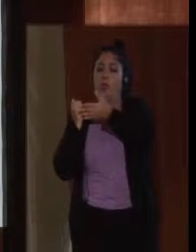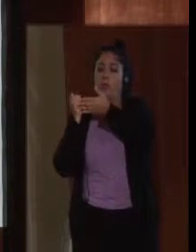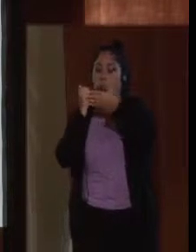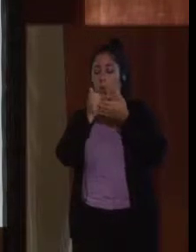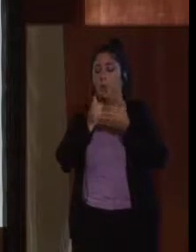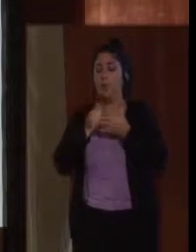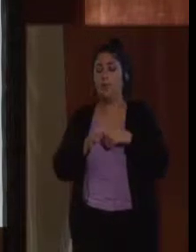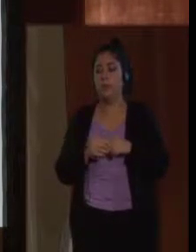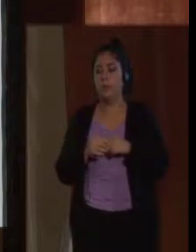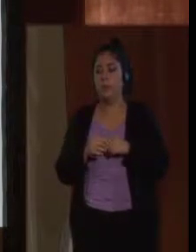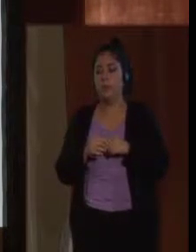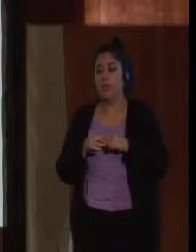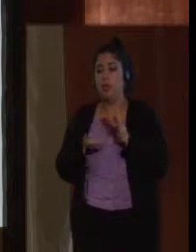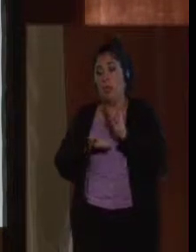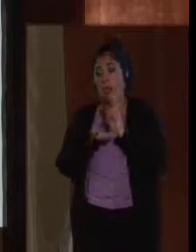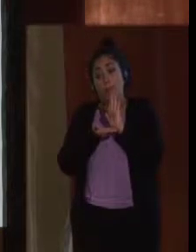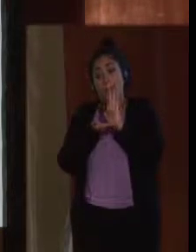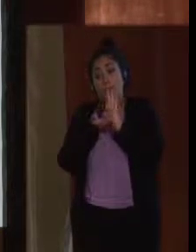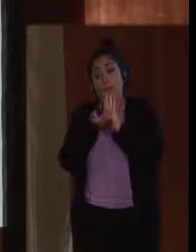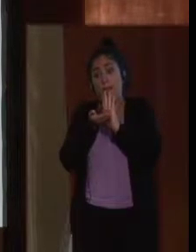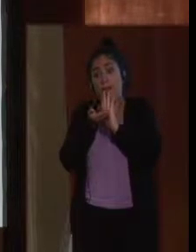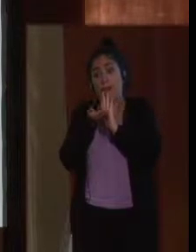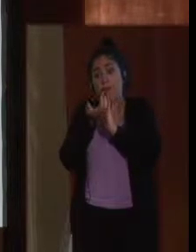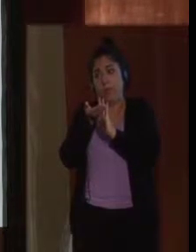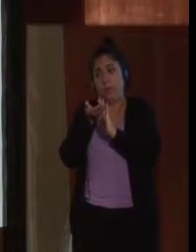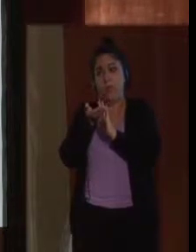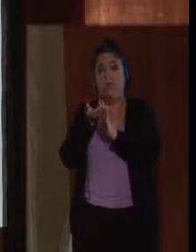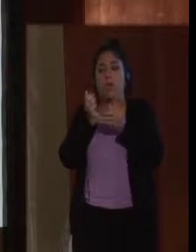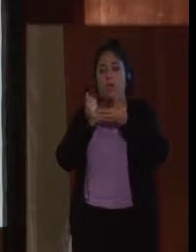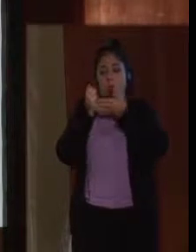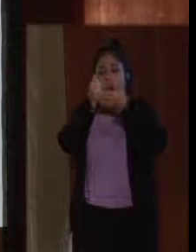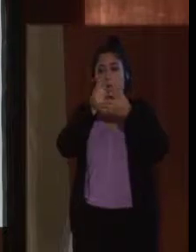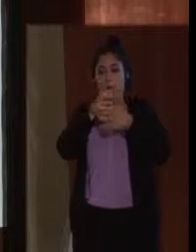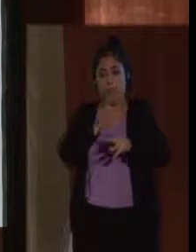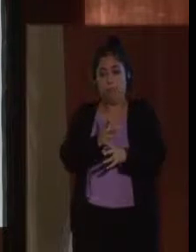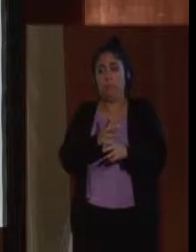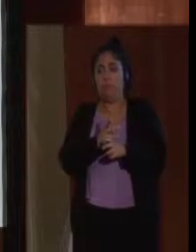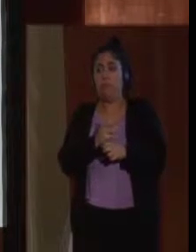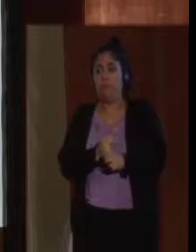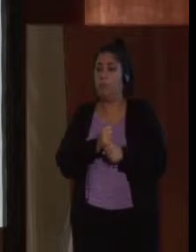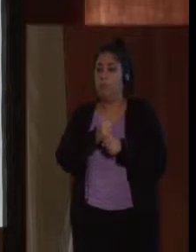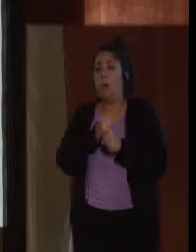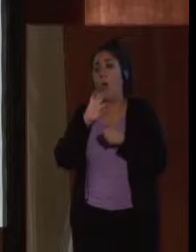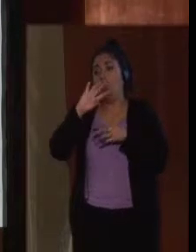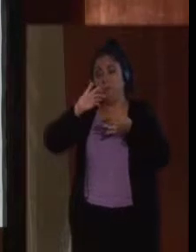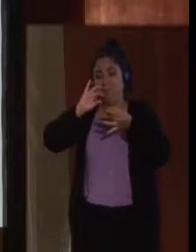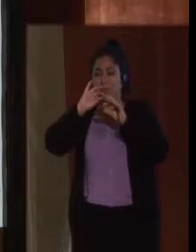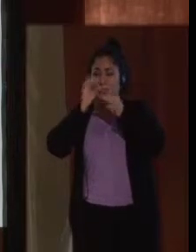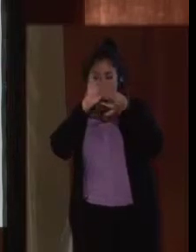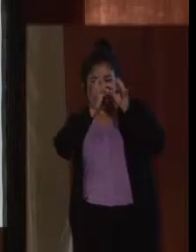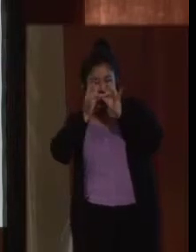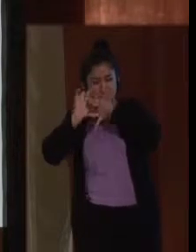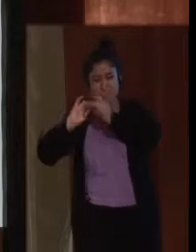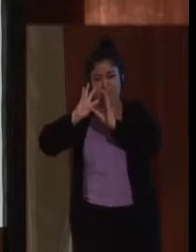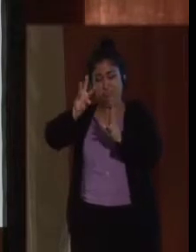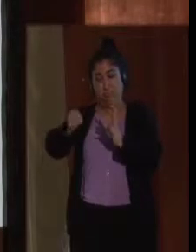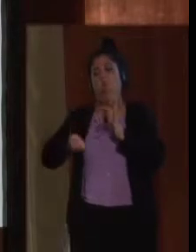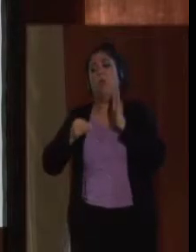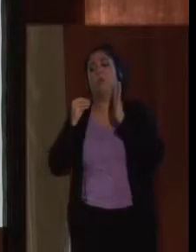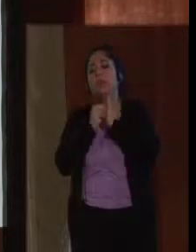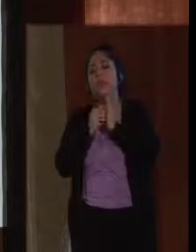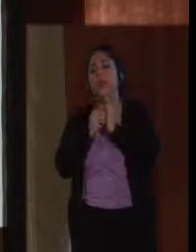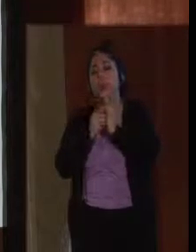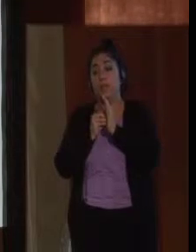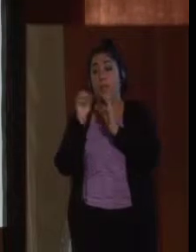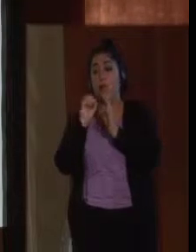de amenazas, ¿sí? Y en la parte de la gestión reactiva, fundamentalmente referida a minimizar daños y